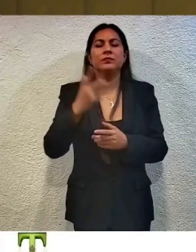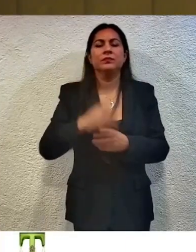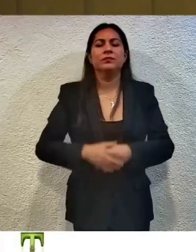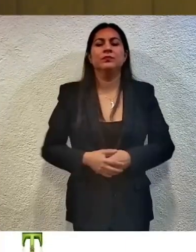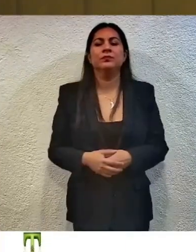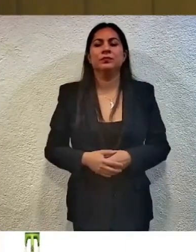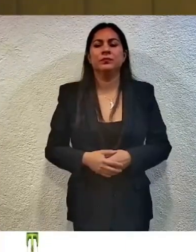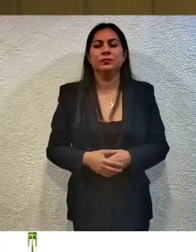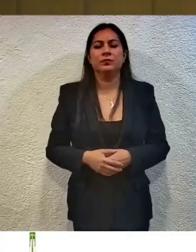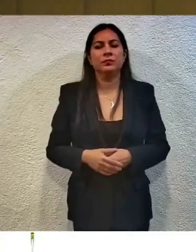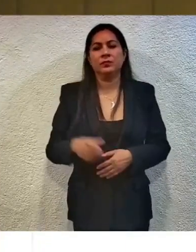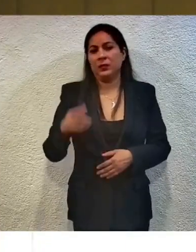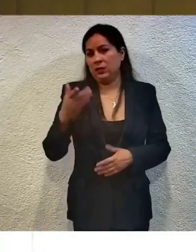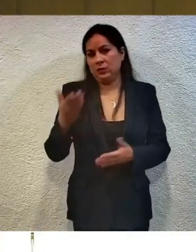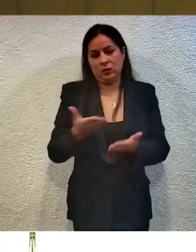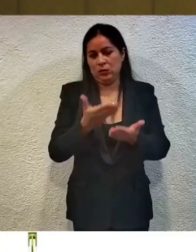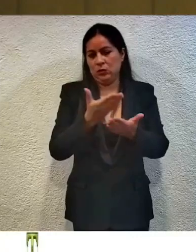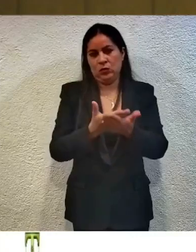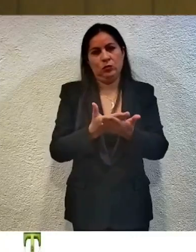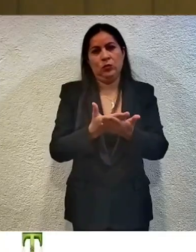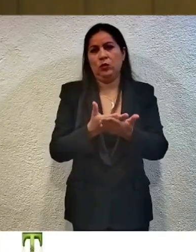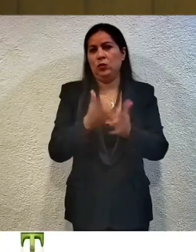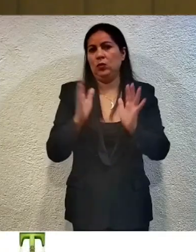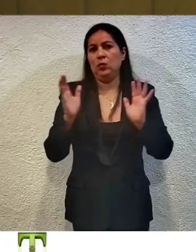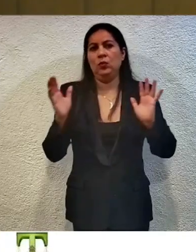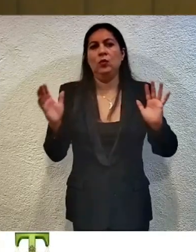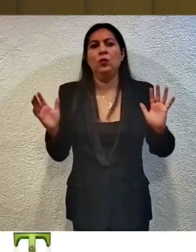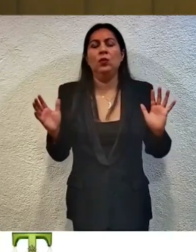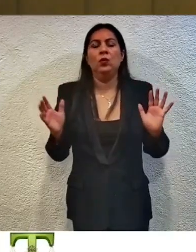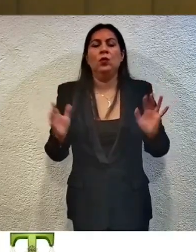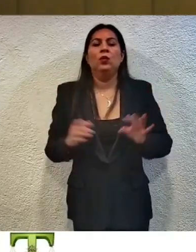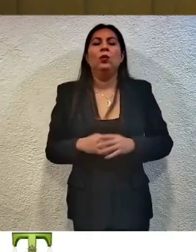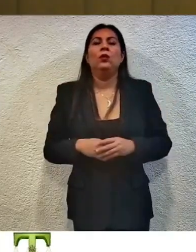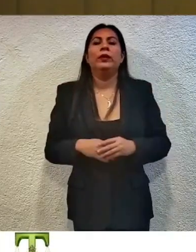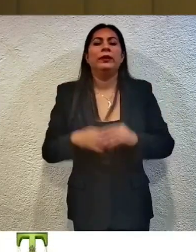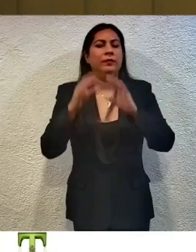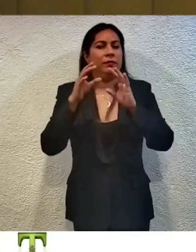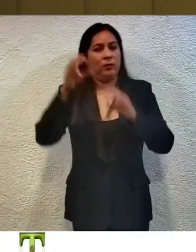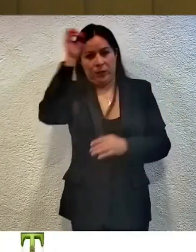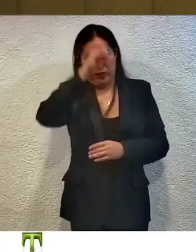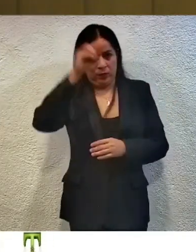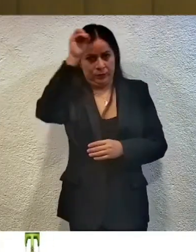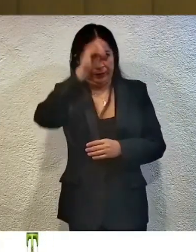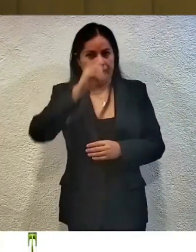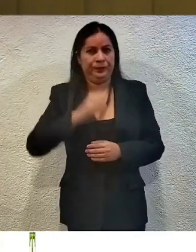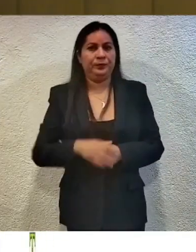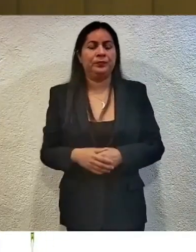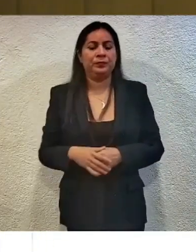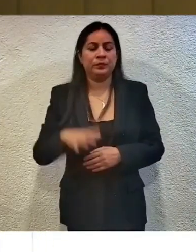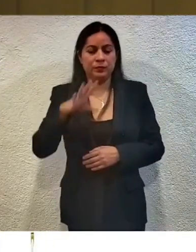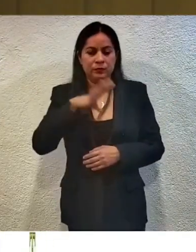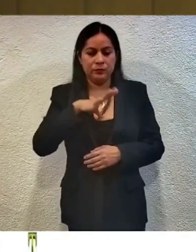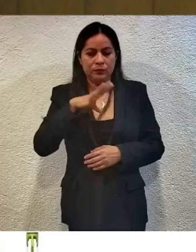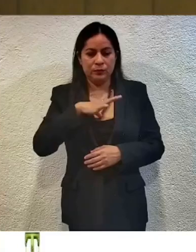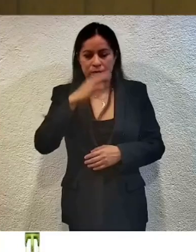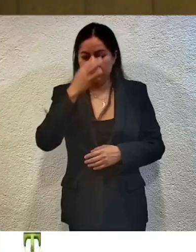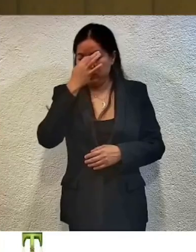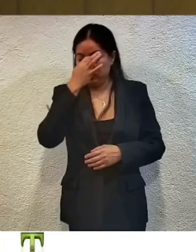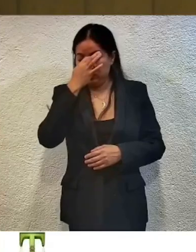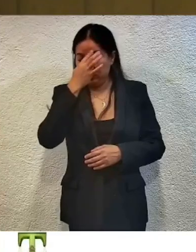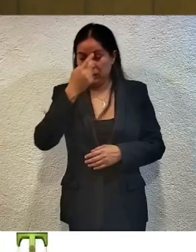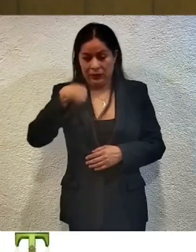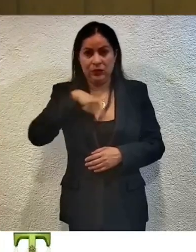y se los pongo sobre en comentario. Tenemos, y es nuestra